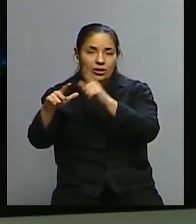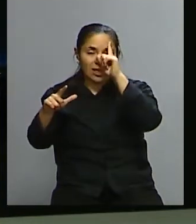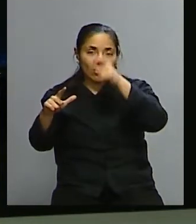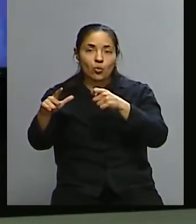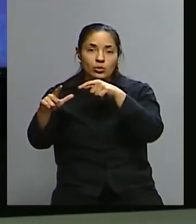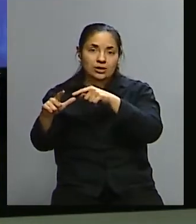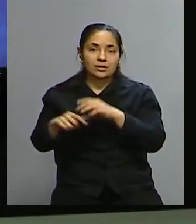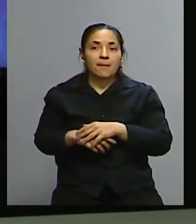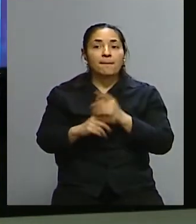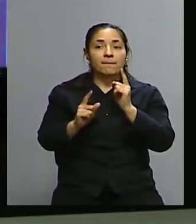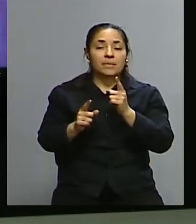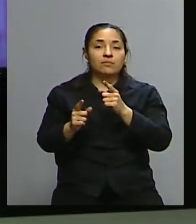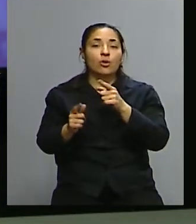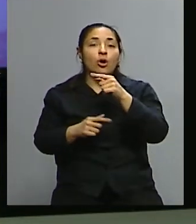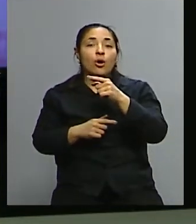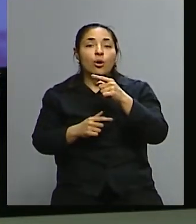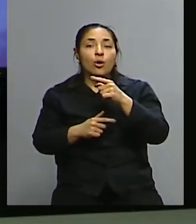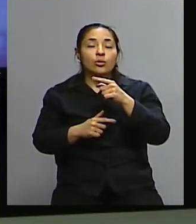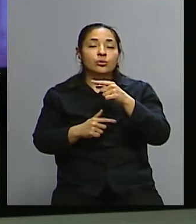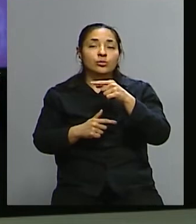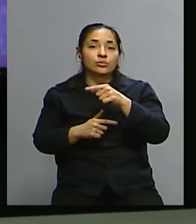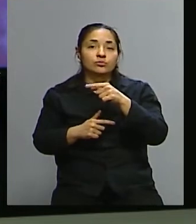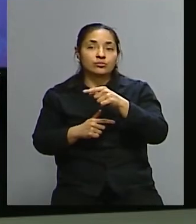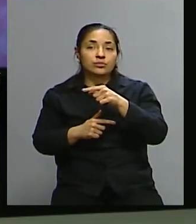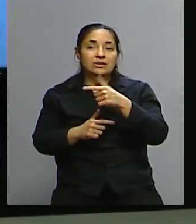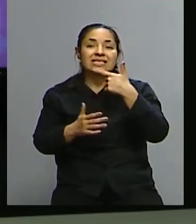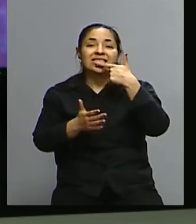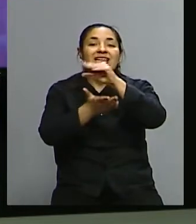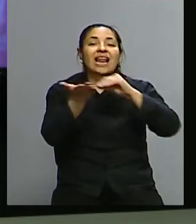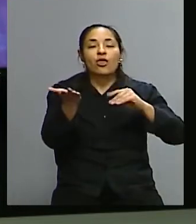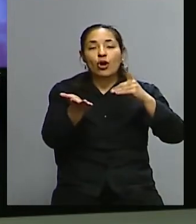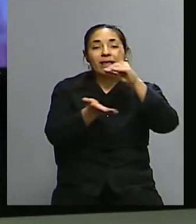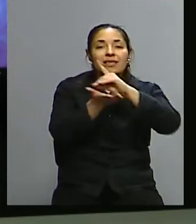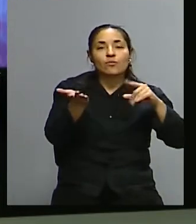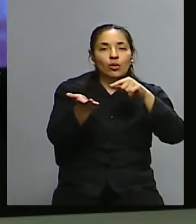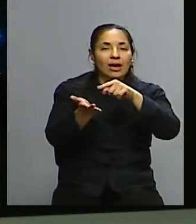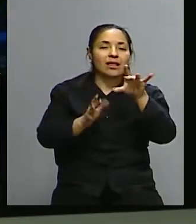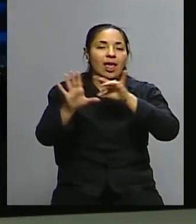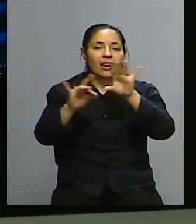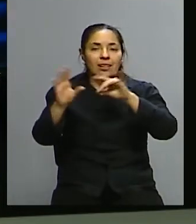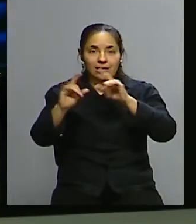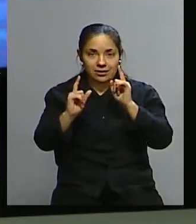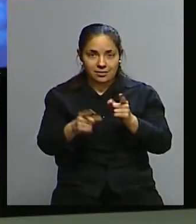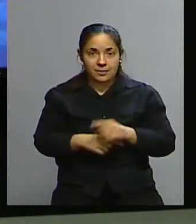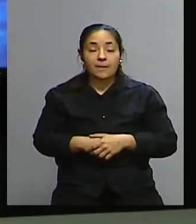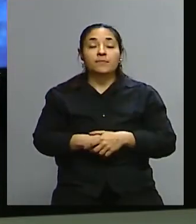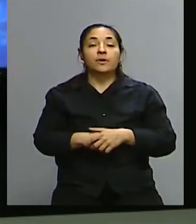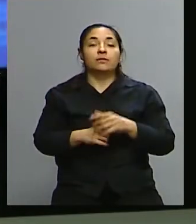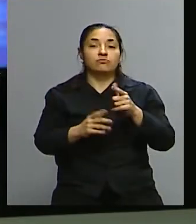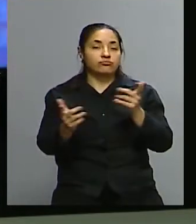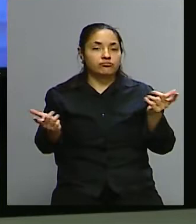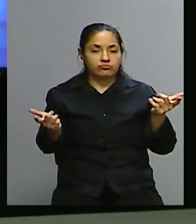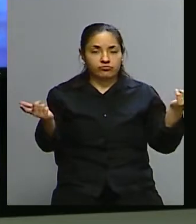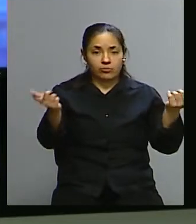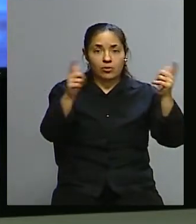del Poder Ejecutivo, una terna, pero lo aprueba la Cámara de Senadores, la legislatura. Y así está conformado por